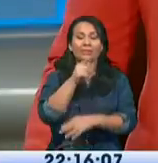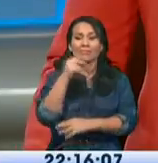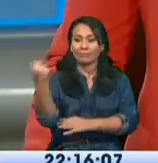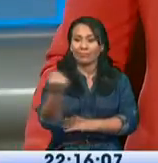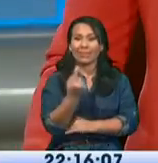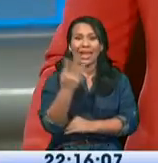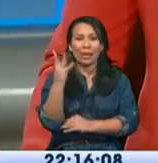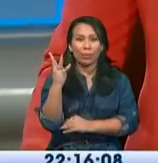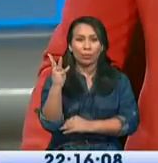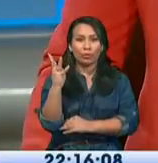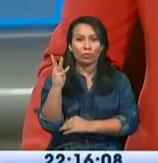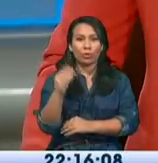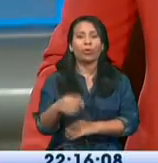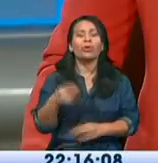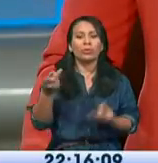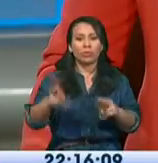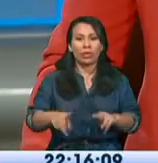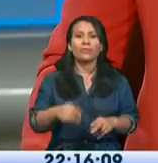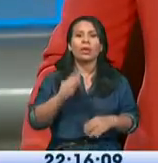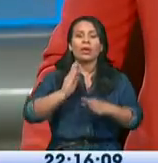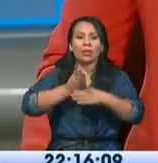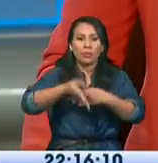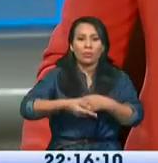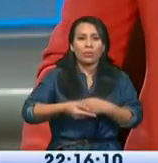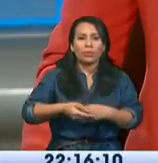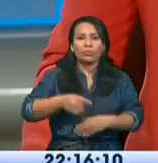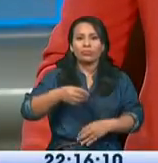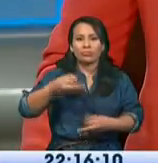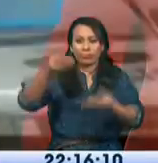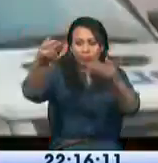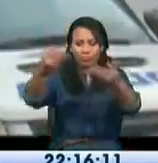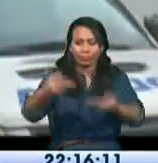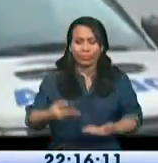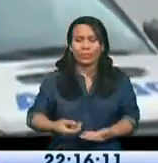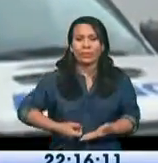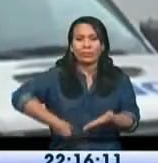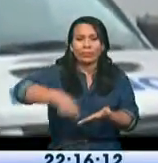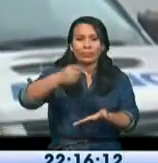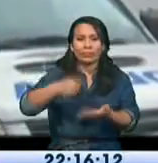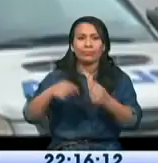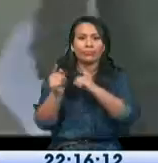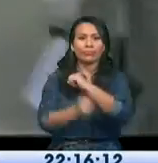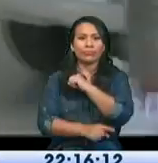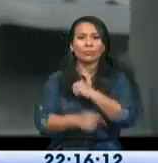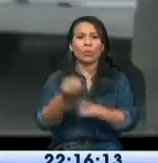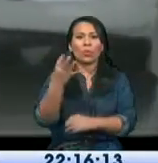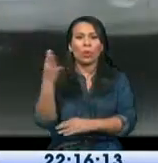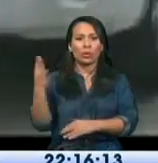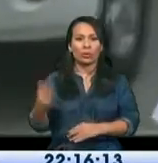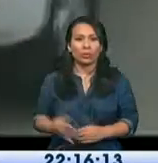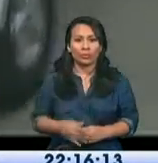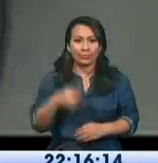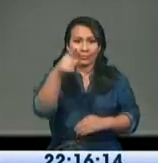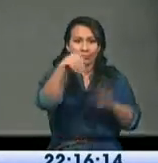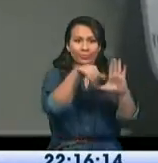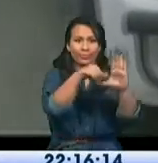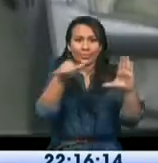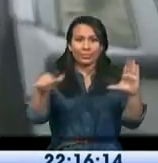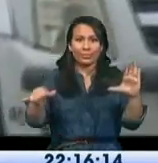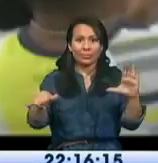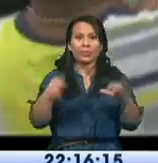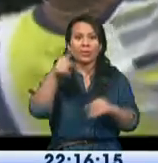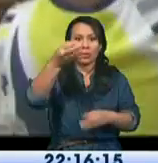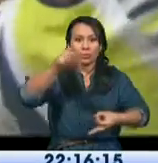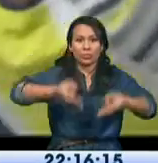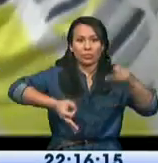los testimonios y luego se dicte sentencia. Las actividades en la Corte de Justicia de Santa Elena se desarrollan con normalidad